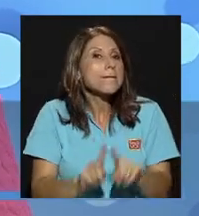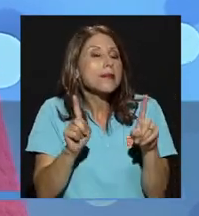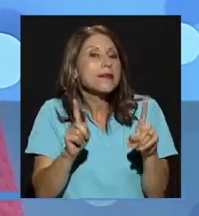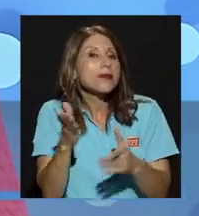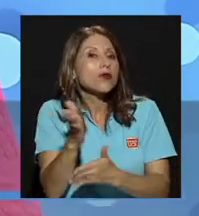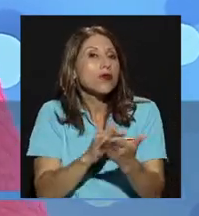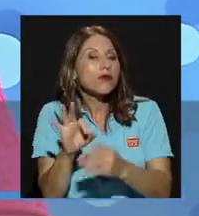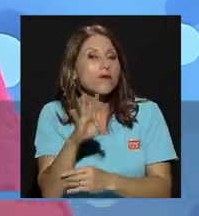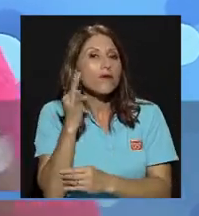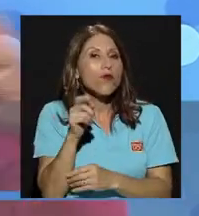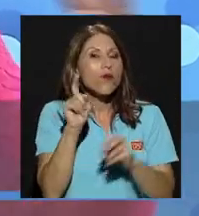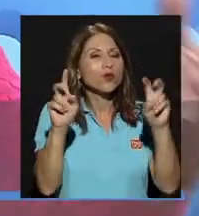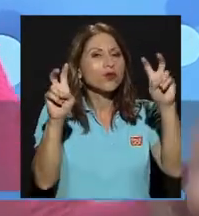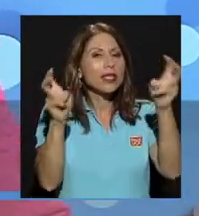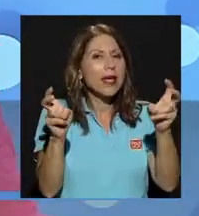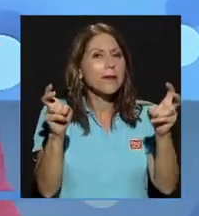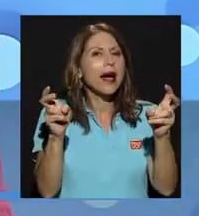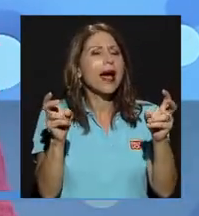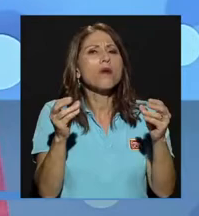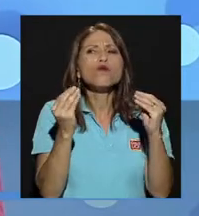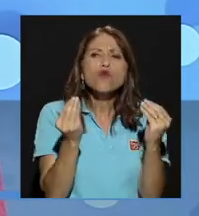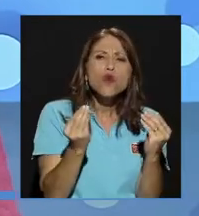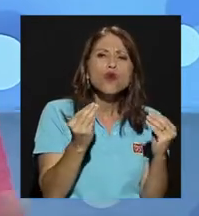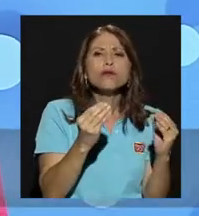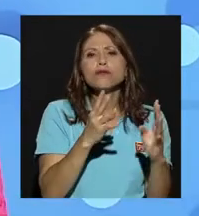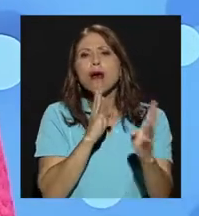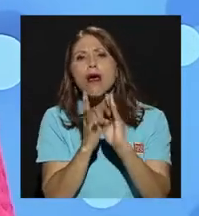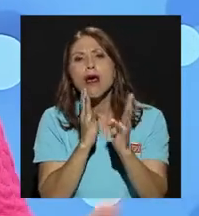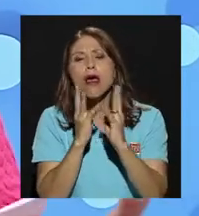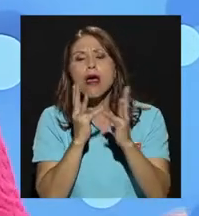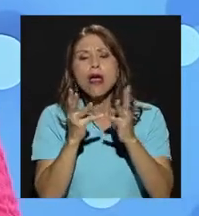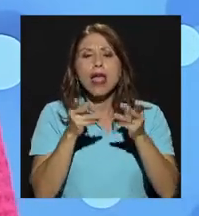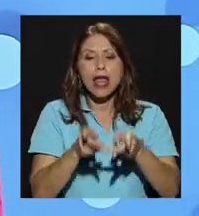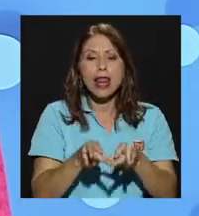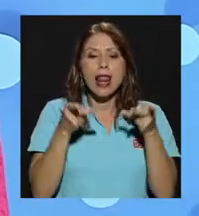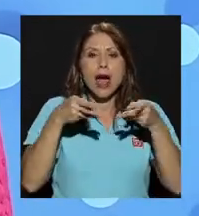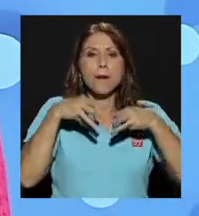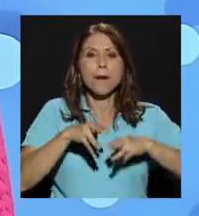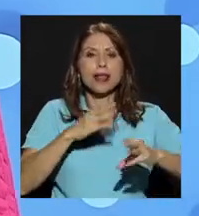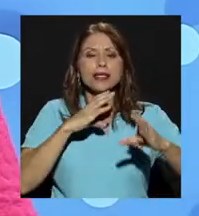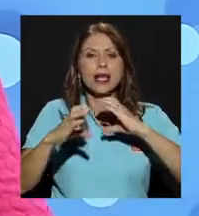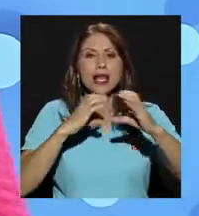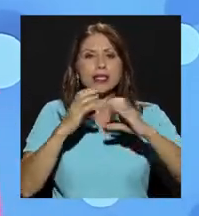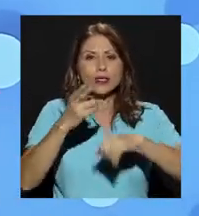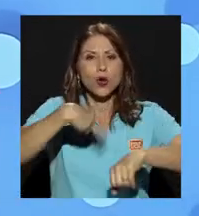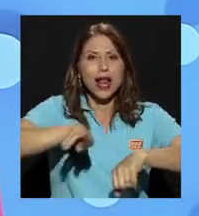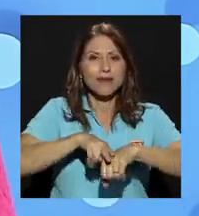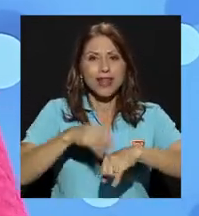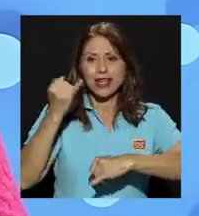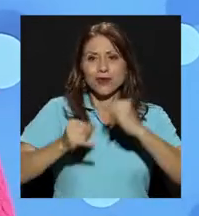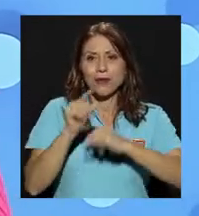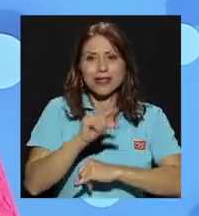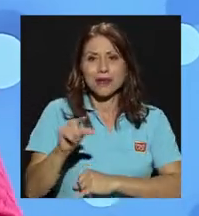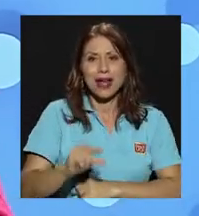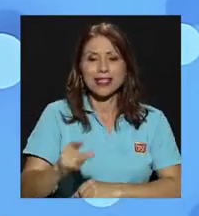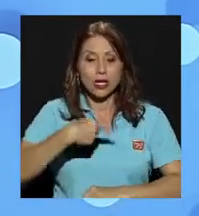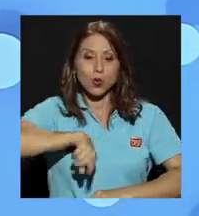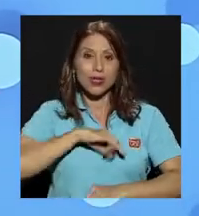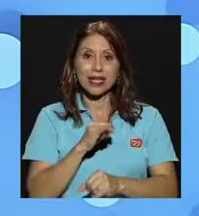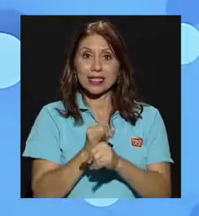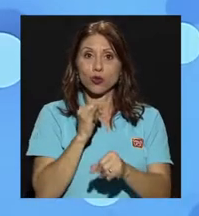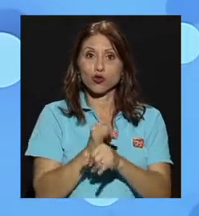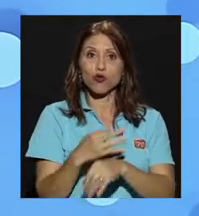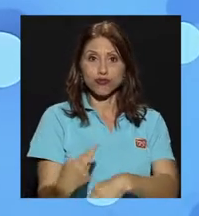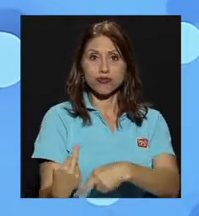de alguna manera ha sido un tema muy tocado en la prensa nacional en las últimas semanas y por una responsabilidad de nuestra institución